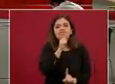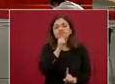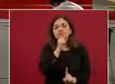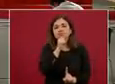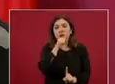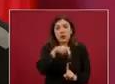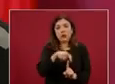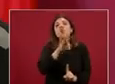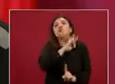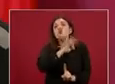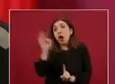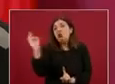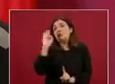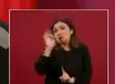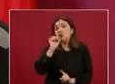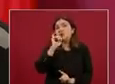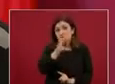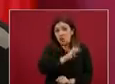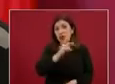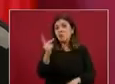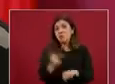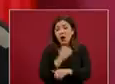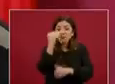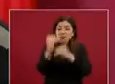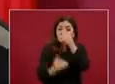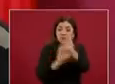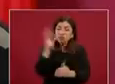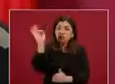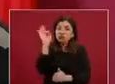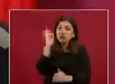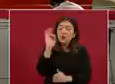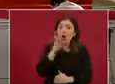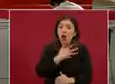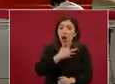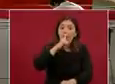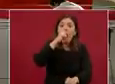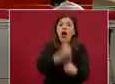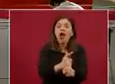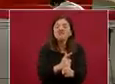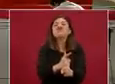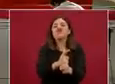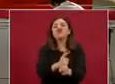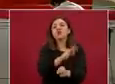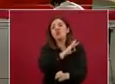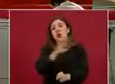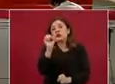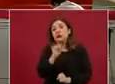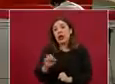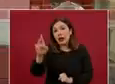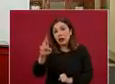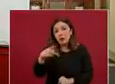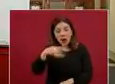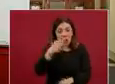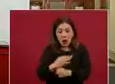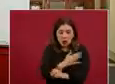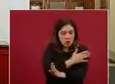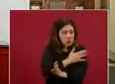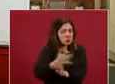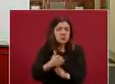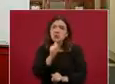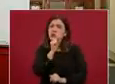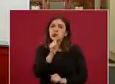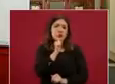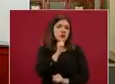decir que no pueda suceder y que en algún momento sí se pudiera identificar algo relacionado, pero al menos hasta el momento no